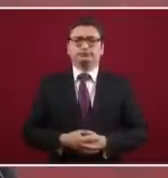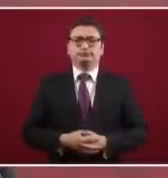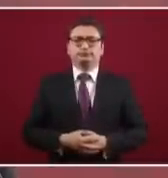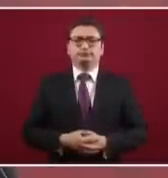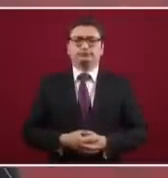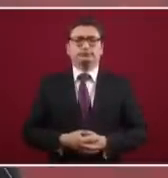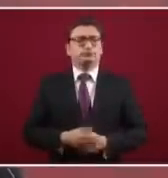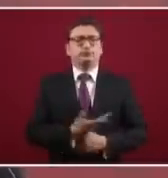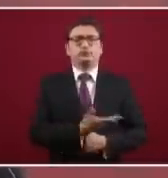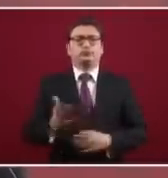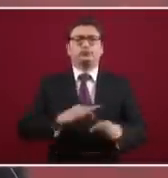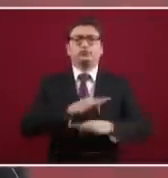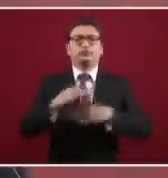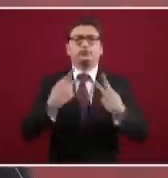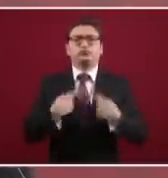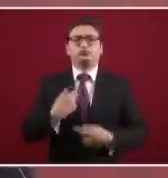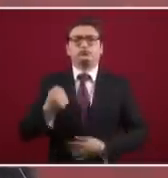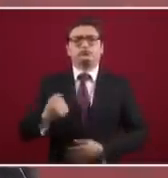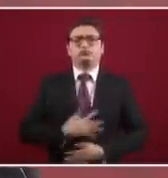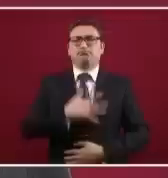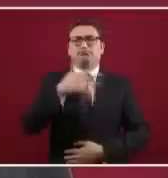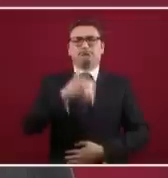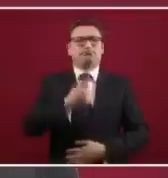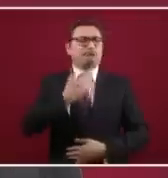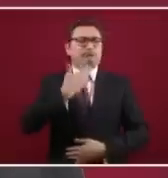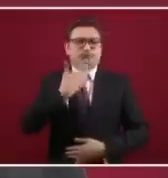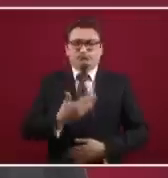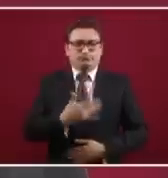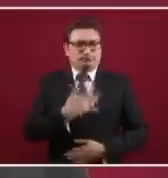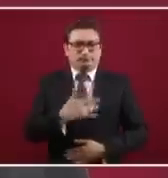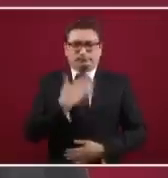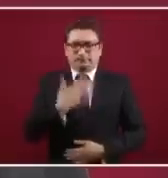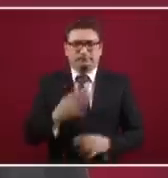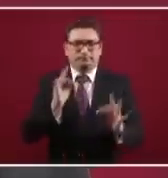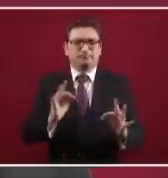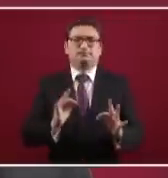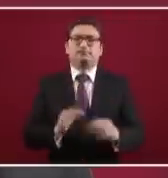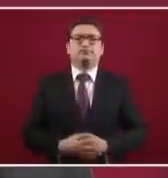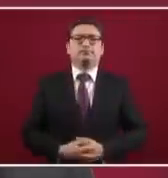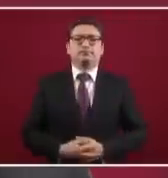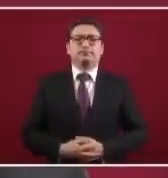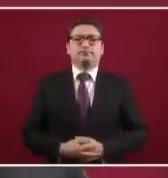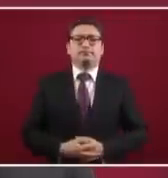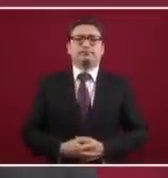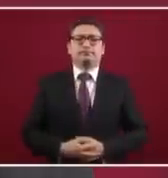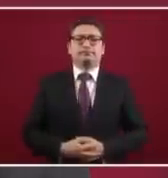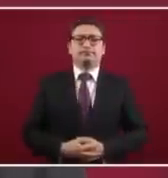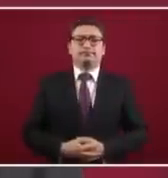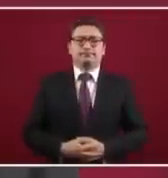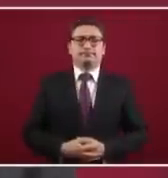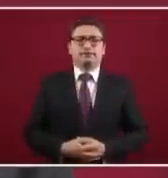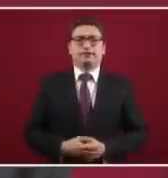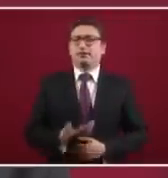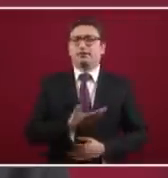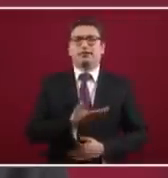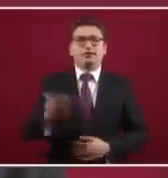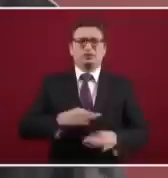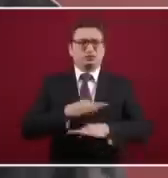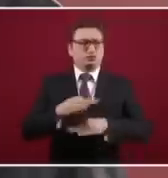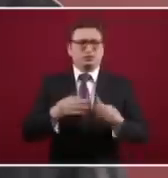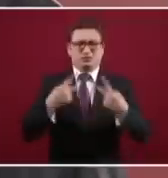el bienestar, estar bien, el que los seres humanos